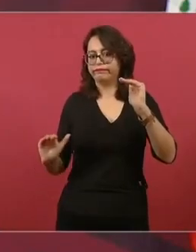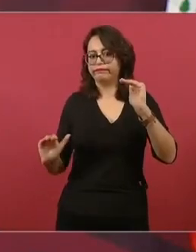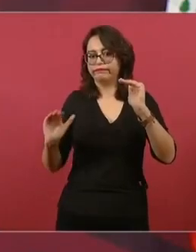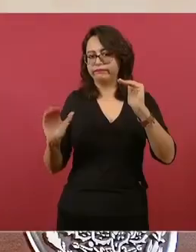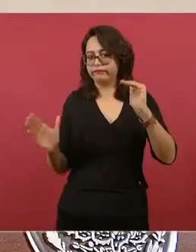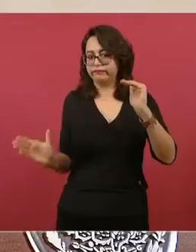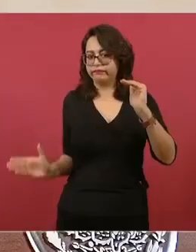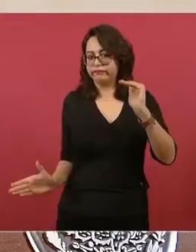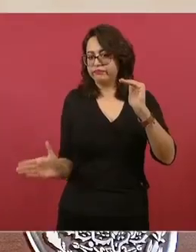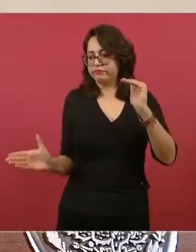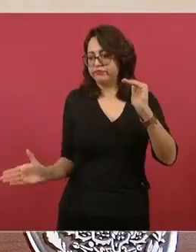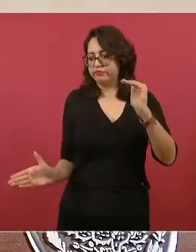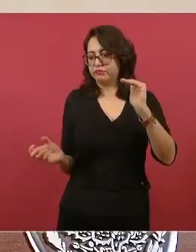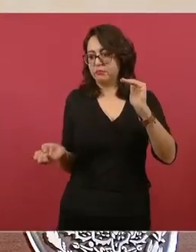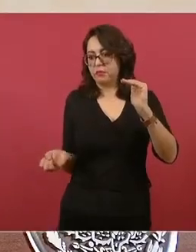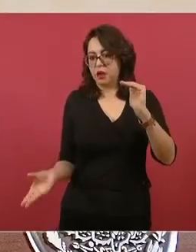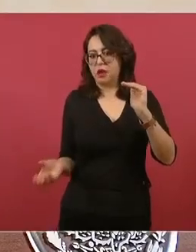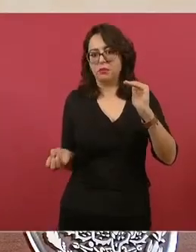pero también